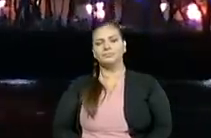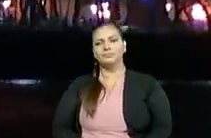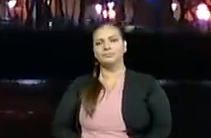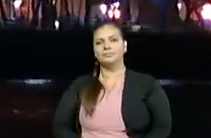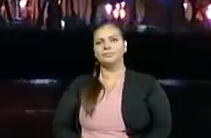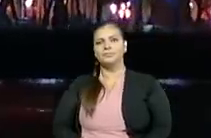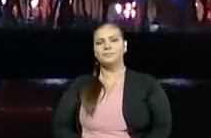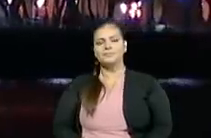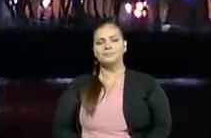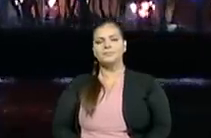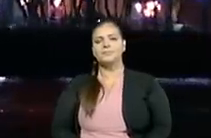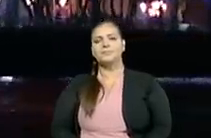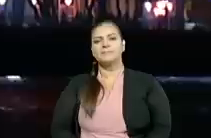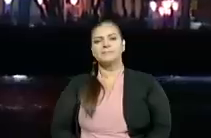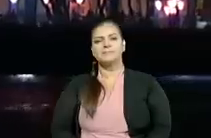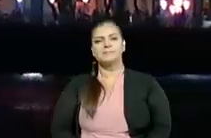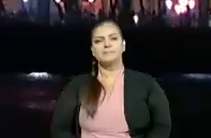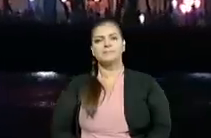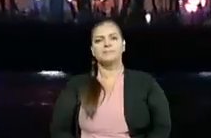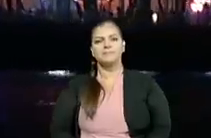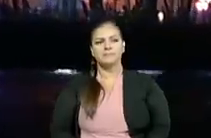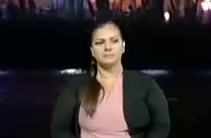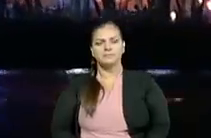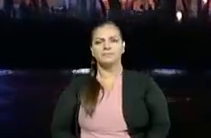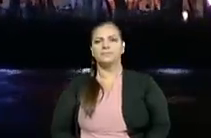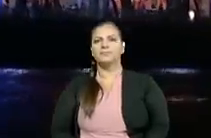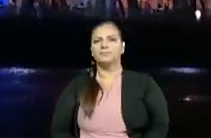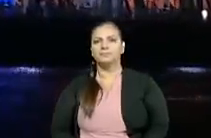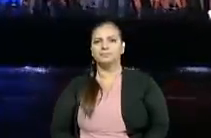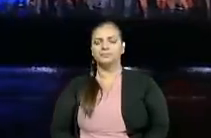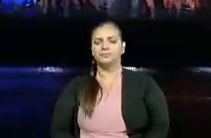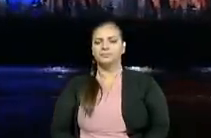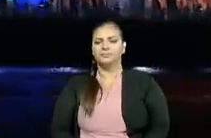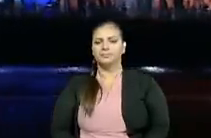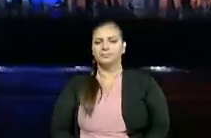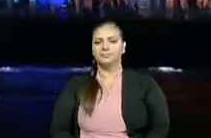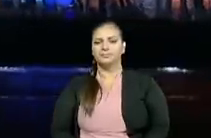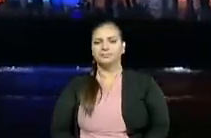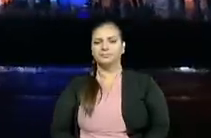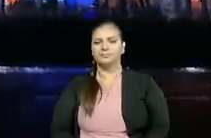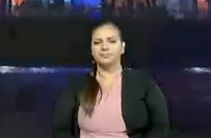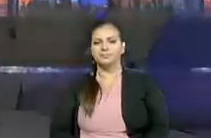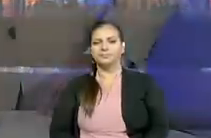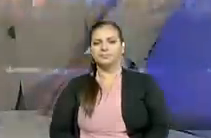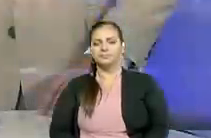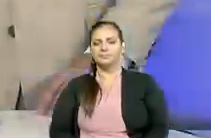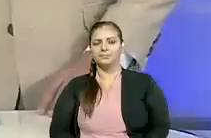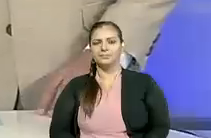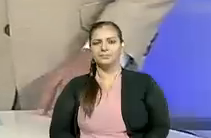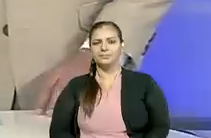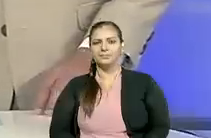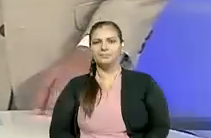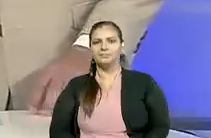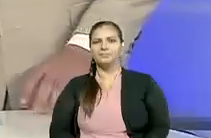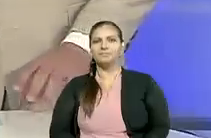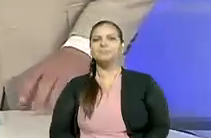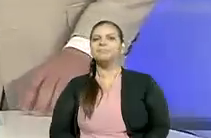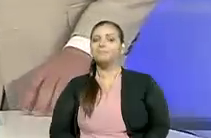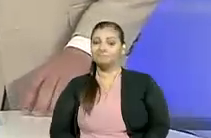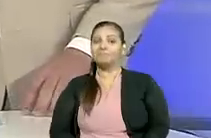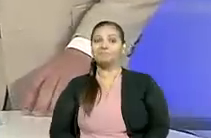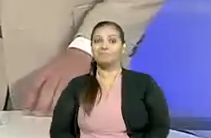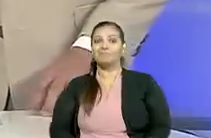mujeres muy lindas y serenas, hay rubias, hay morenas y todas son canción. Por eso con orgullo